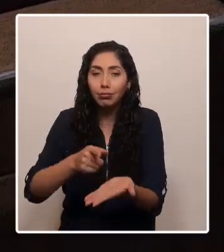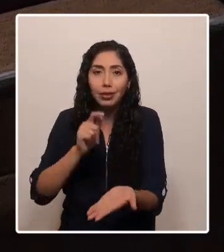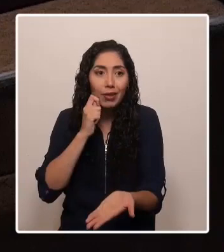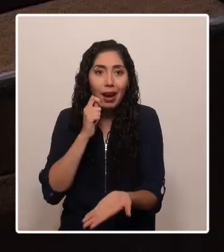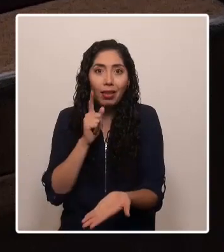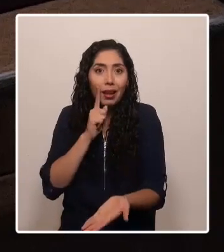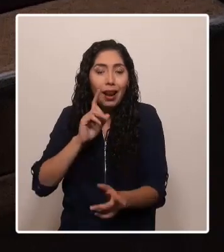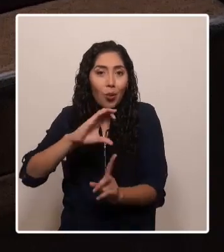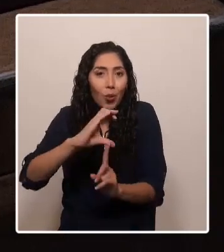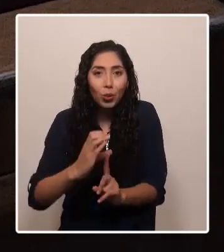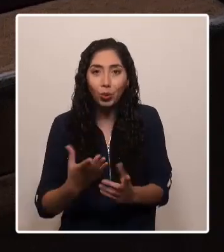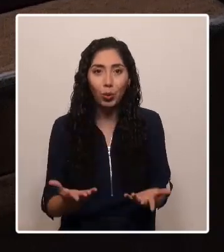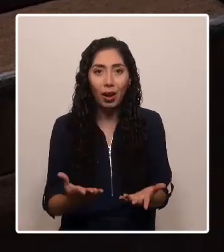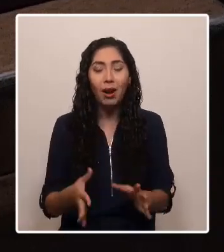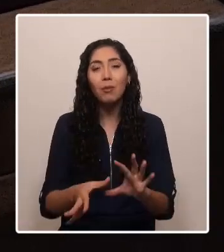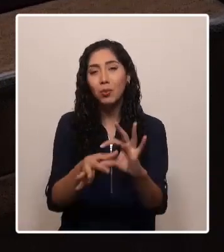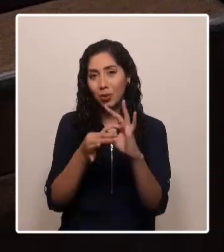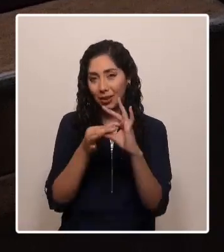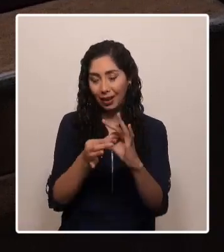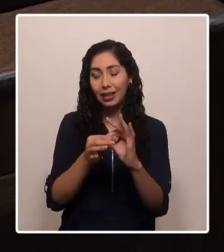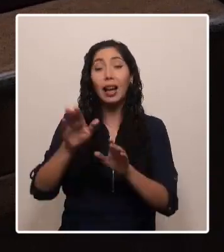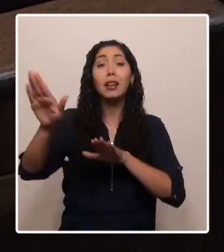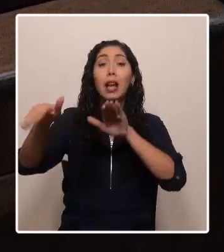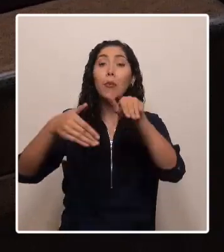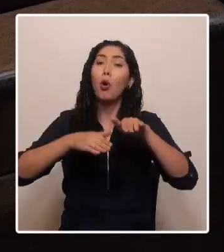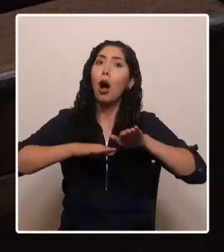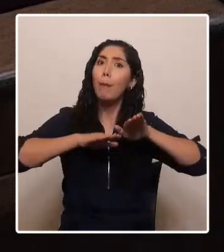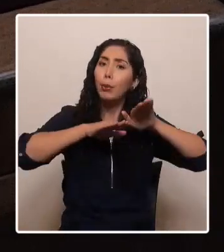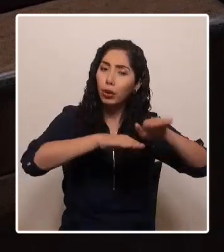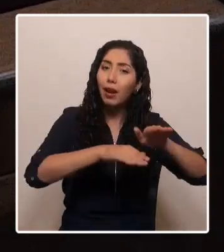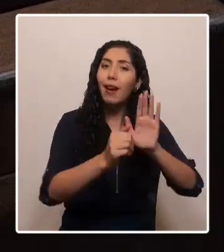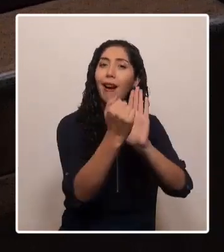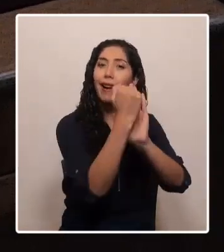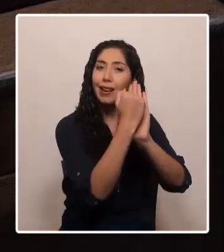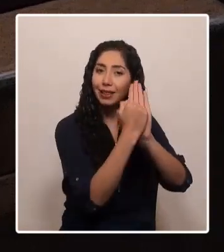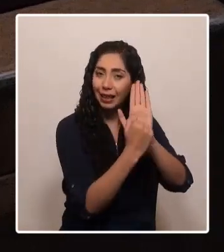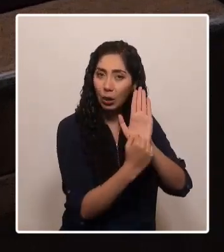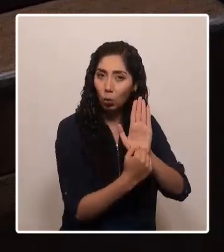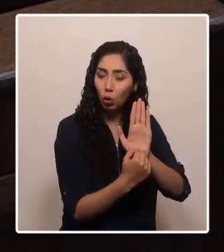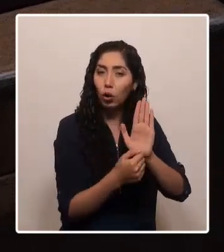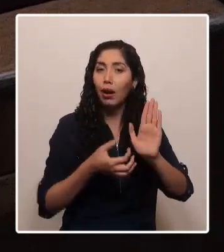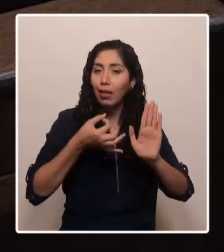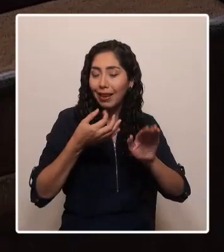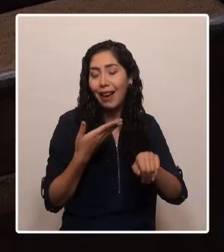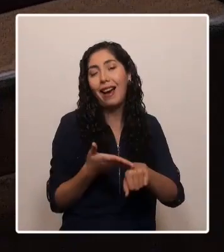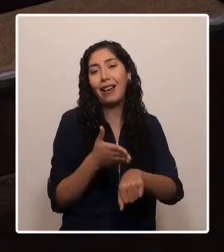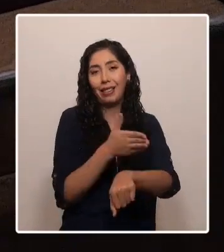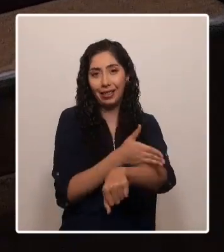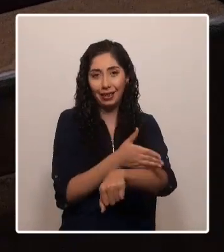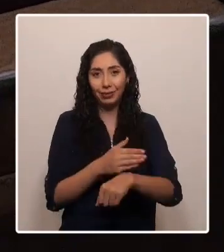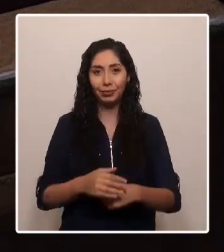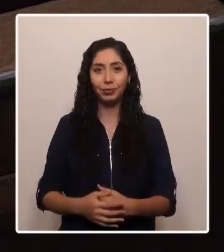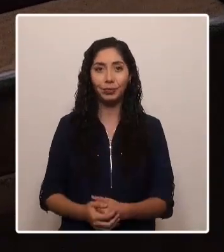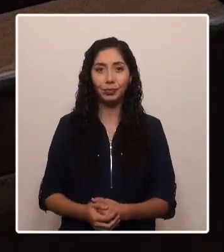gracias, quejazo. Llamo a apoyar estos artículos que he enunciado anteriormente.